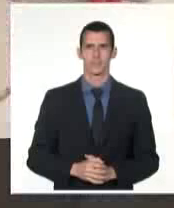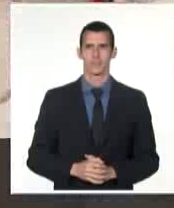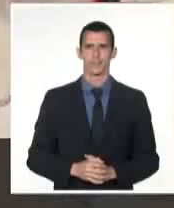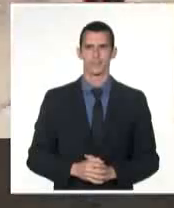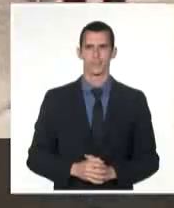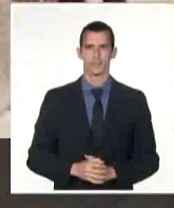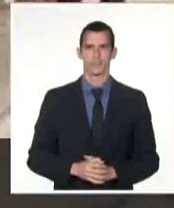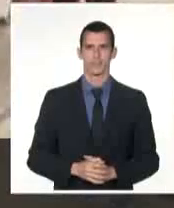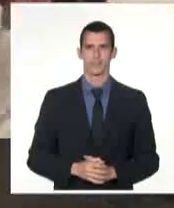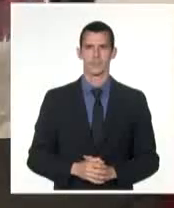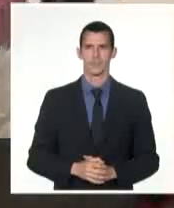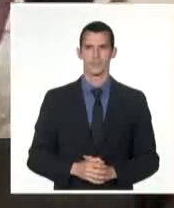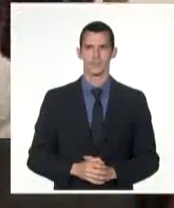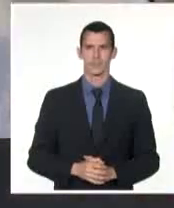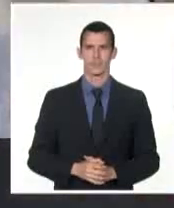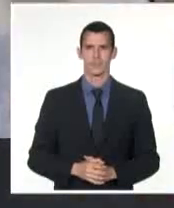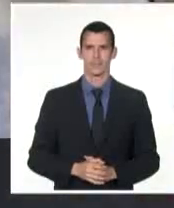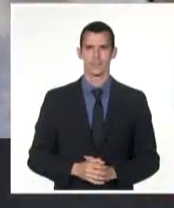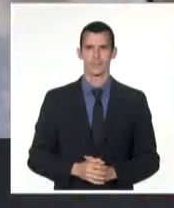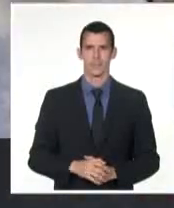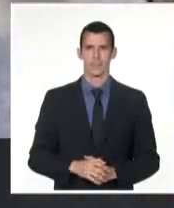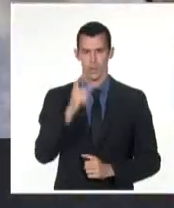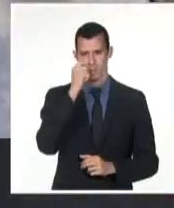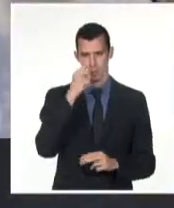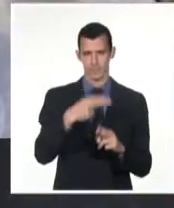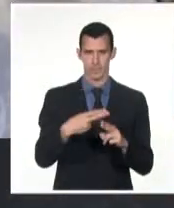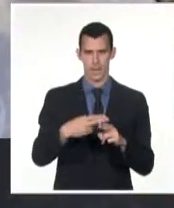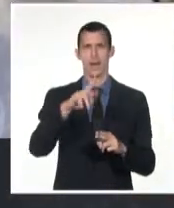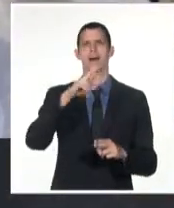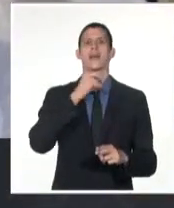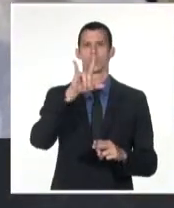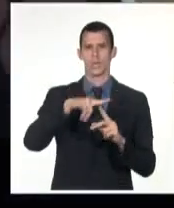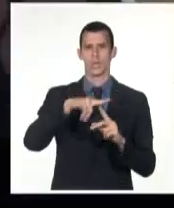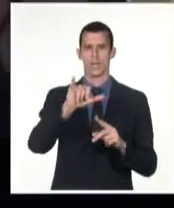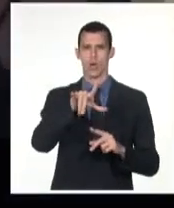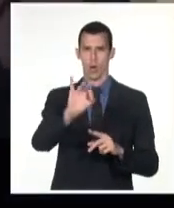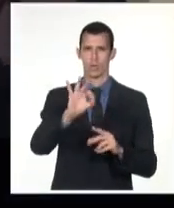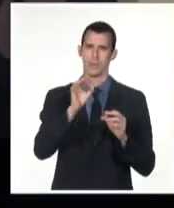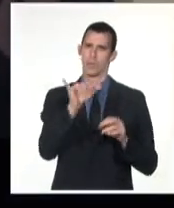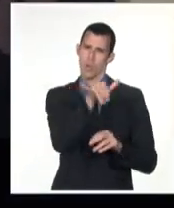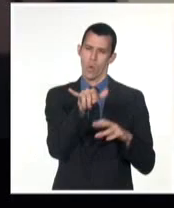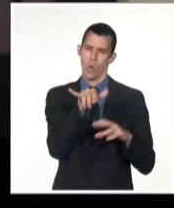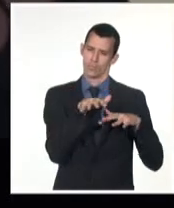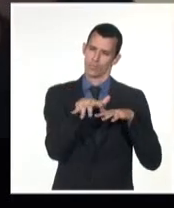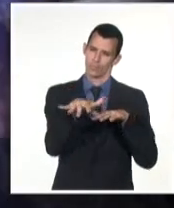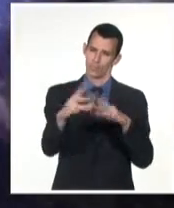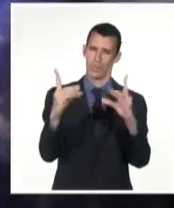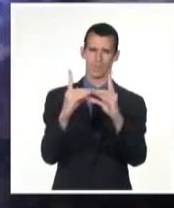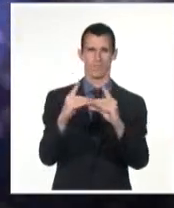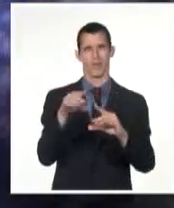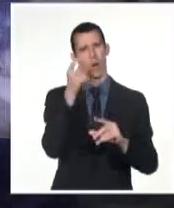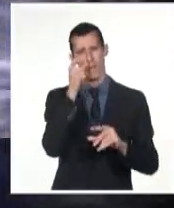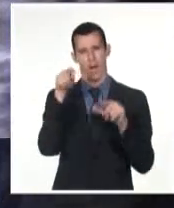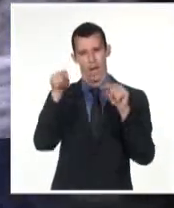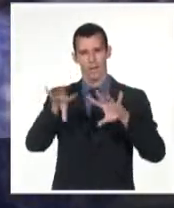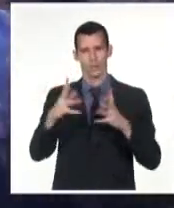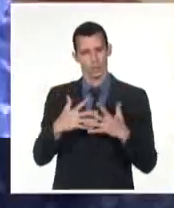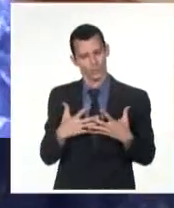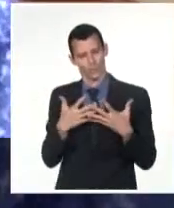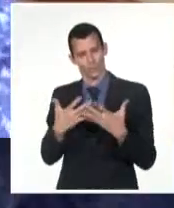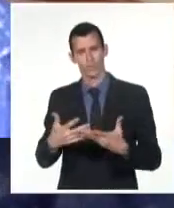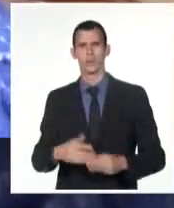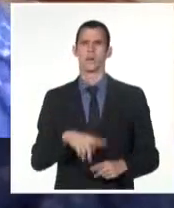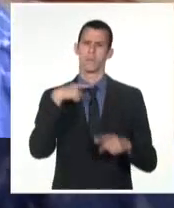de Reutilio Domínguez Terrero, el espacio teórico El Punto Cubano, la muestra expositiva de décimas ilustradas y el encuentro de pioneros